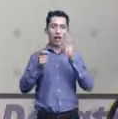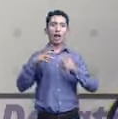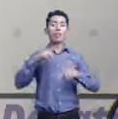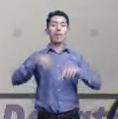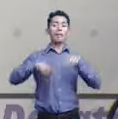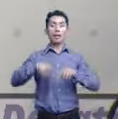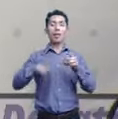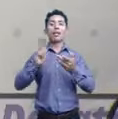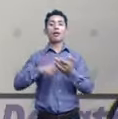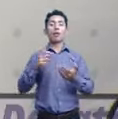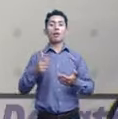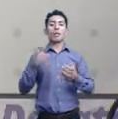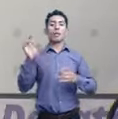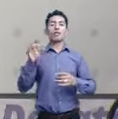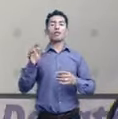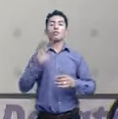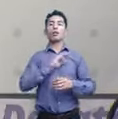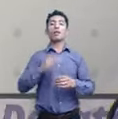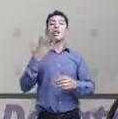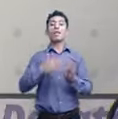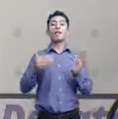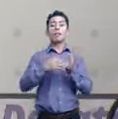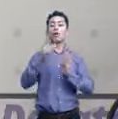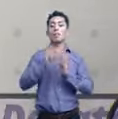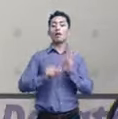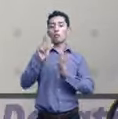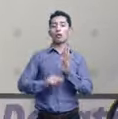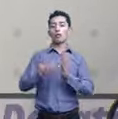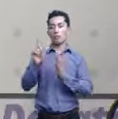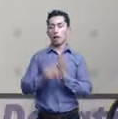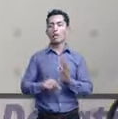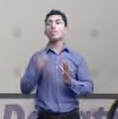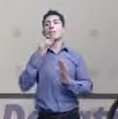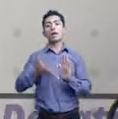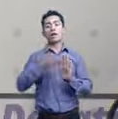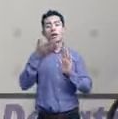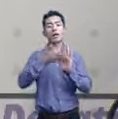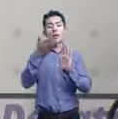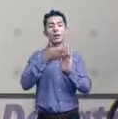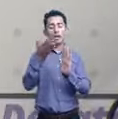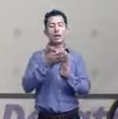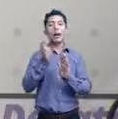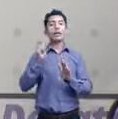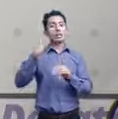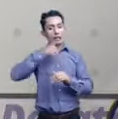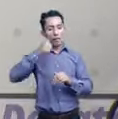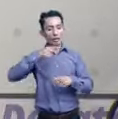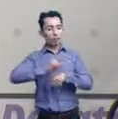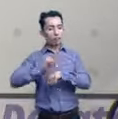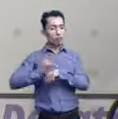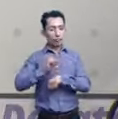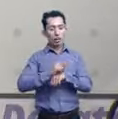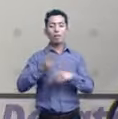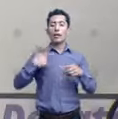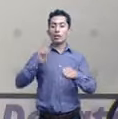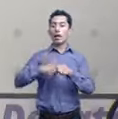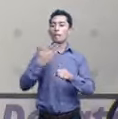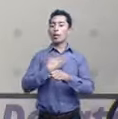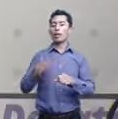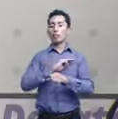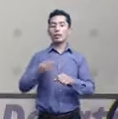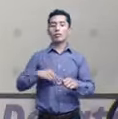la asamblea, no menor a 10,000 pesos cada mes. Y la infraestructura, estaremos siempre pendientes con el personal de